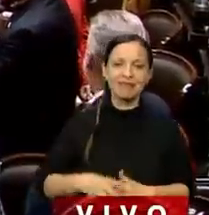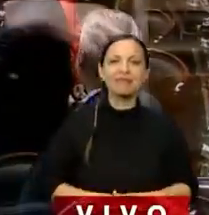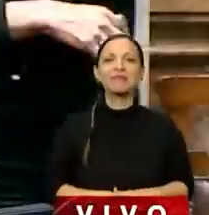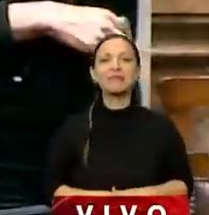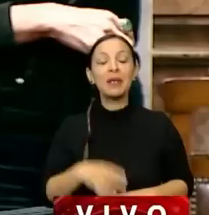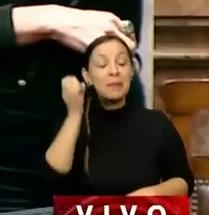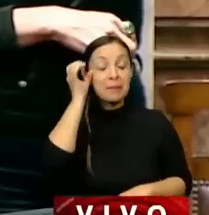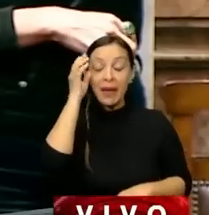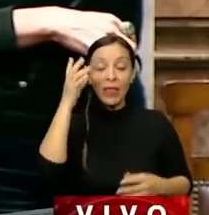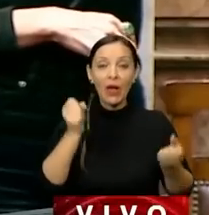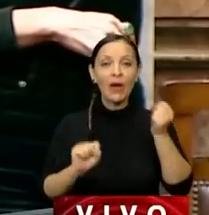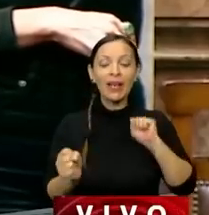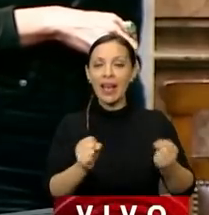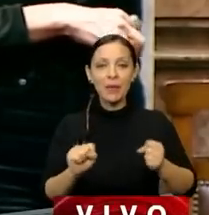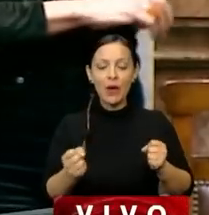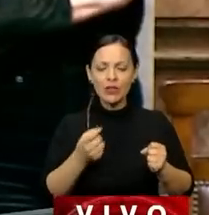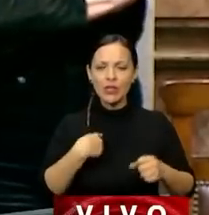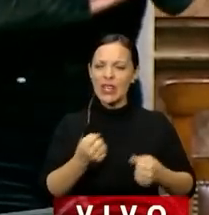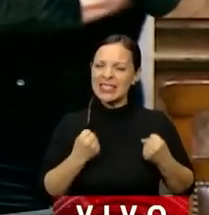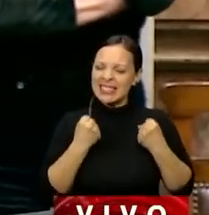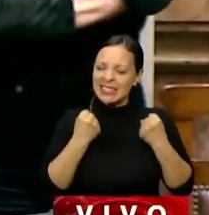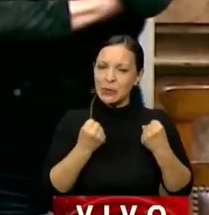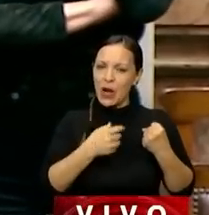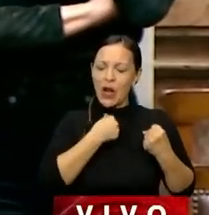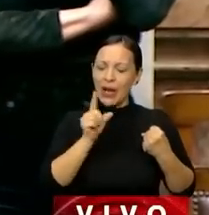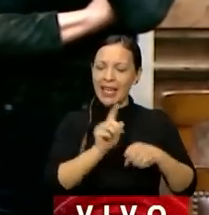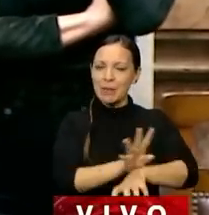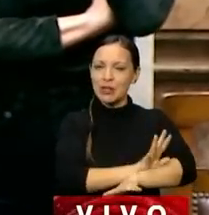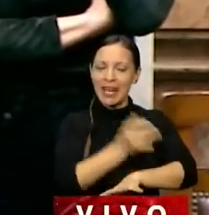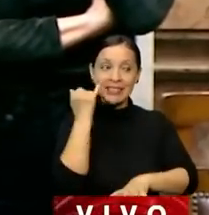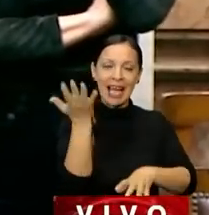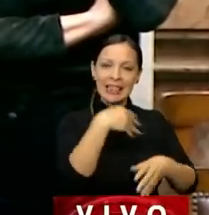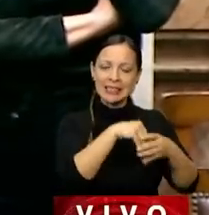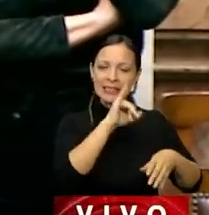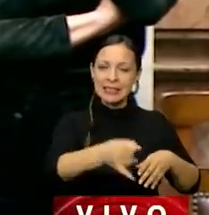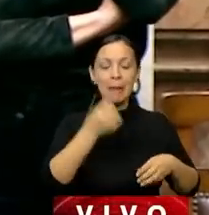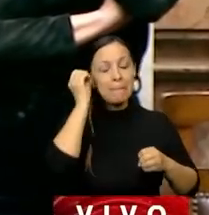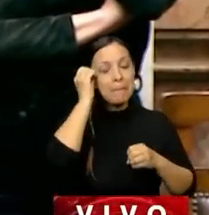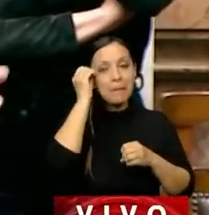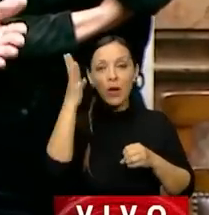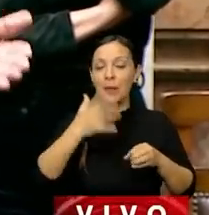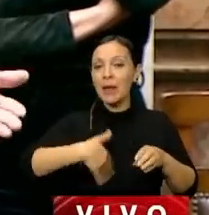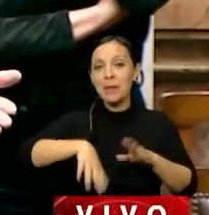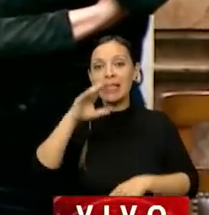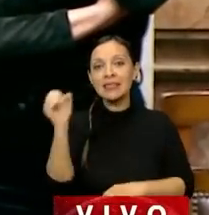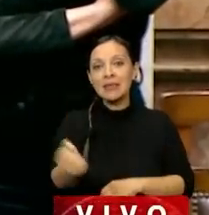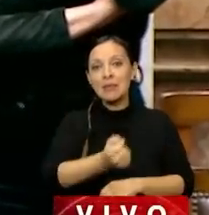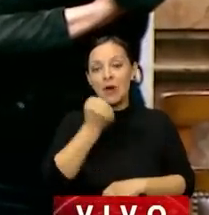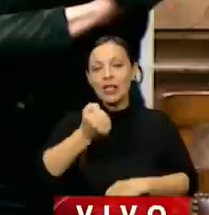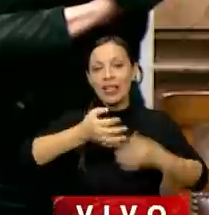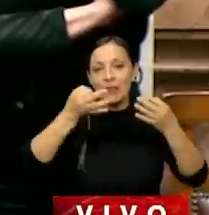en el nerviosismo por tratar de no emocionarme, ya me había emocionado en el bloque, me olvidé de la parte más importante de lo